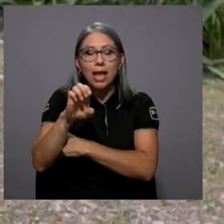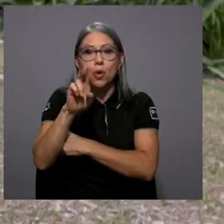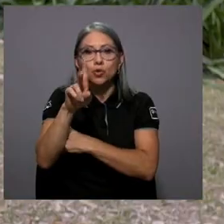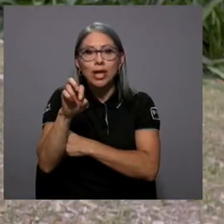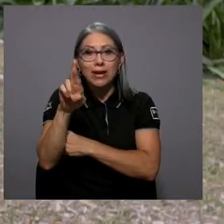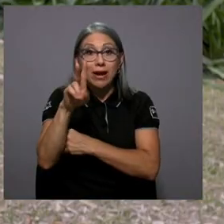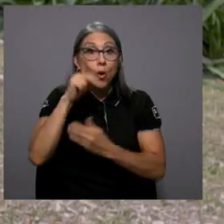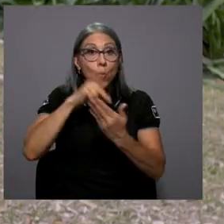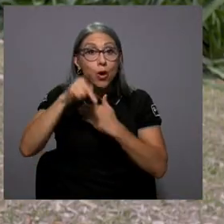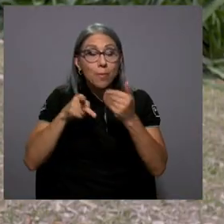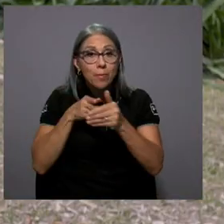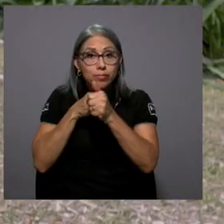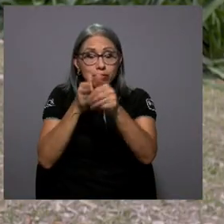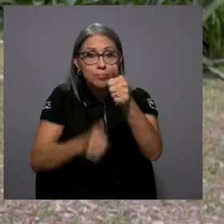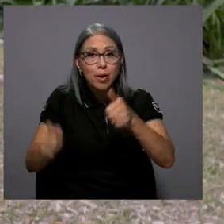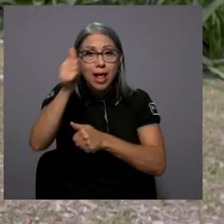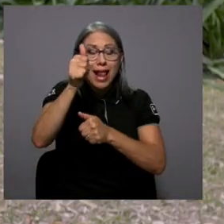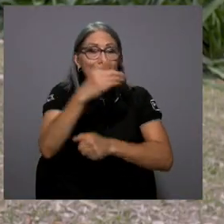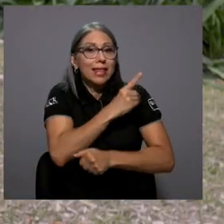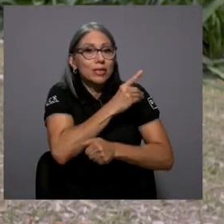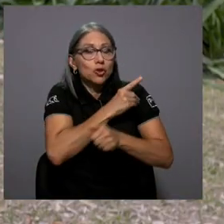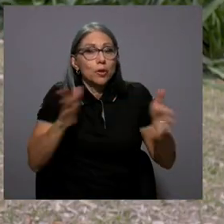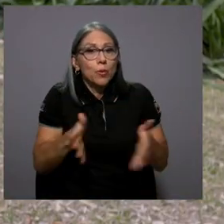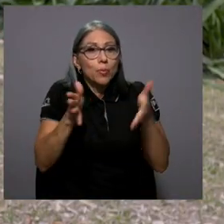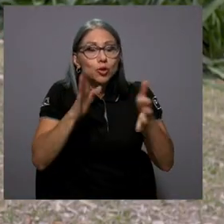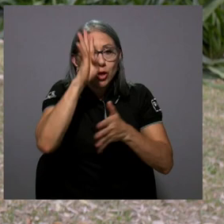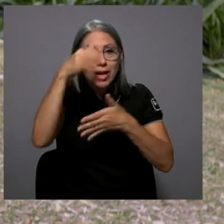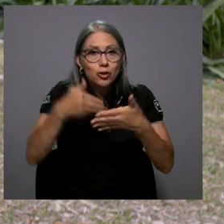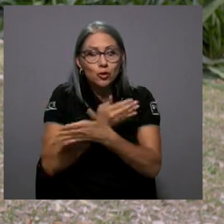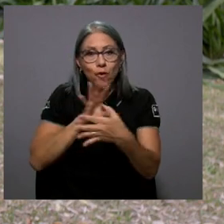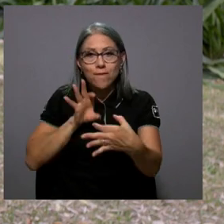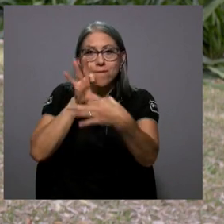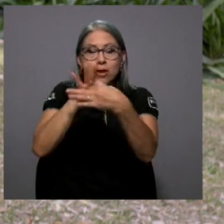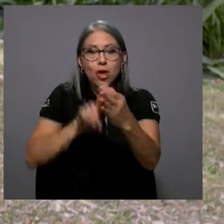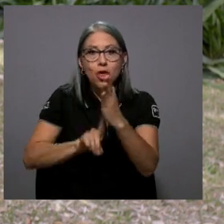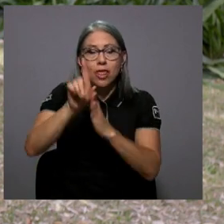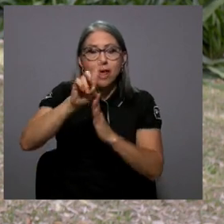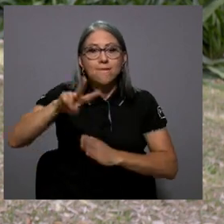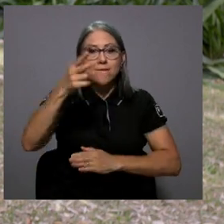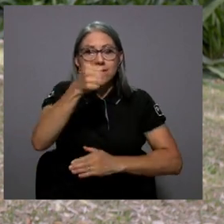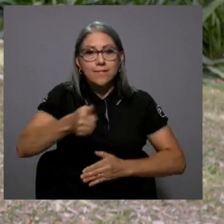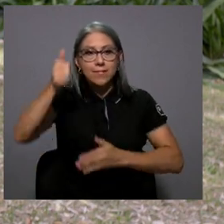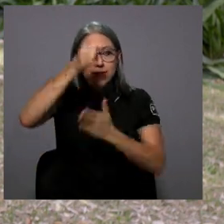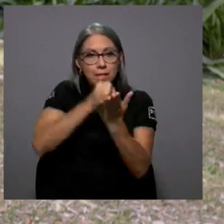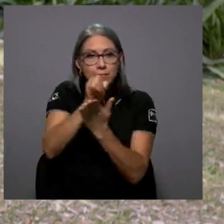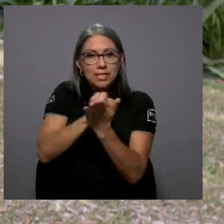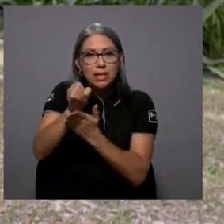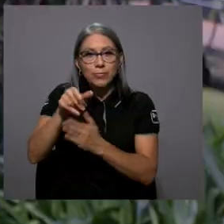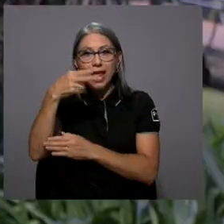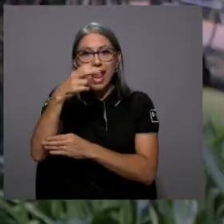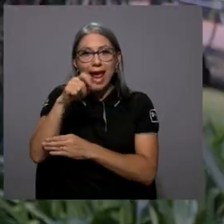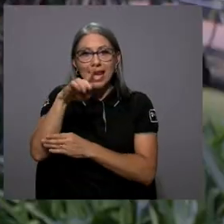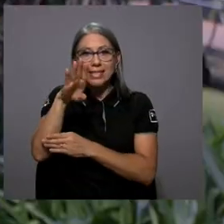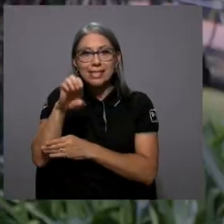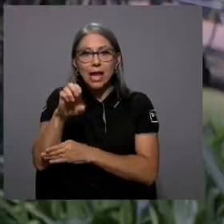UCR, un programa que gestiona la Dirección de Promoción de la Innovación y Vínculo para el Desarrollo de la Vicerrectoría de Investigación. Hélice UCR parte